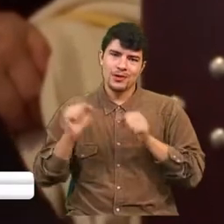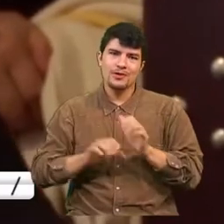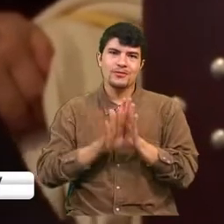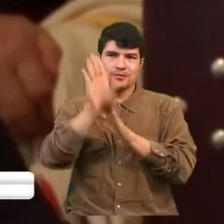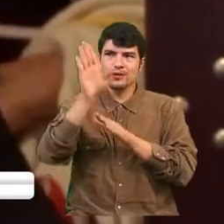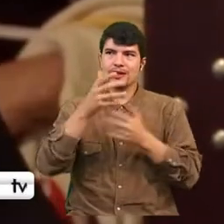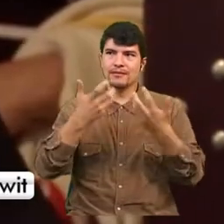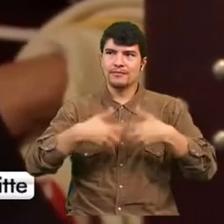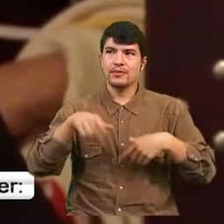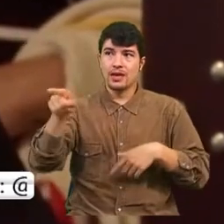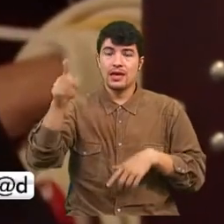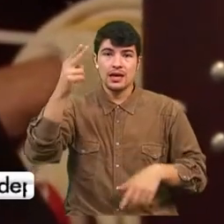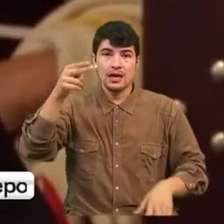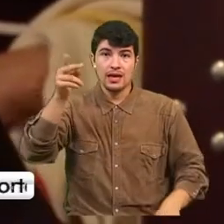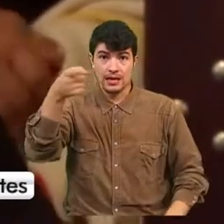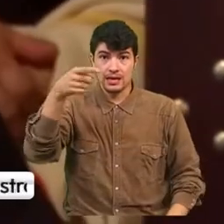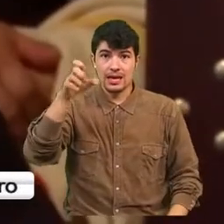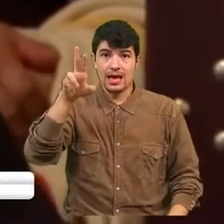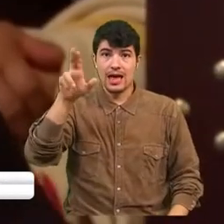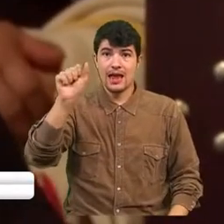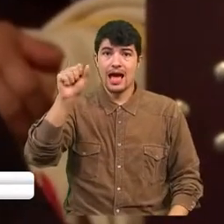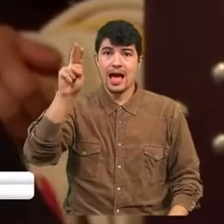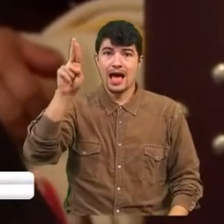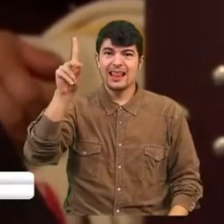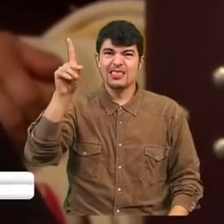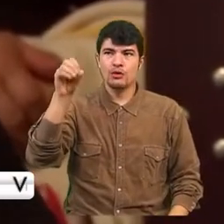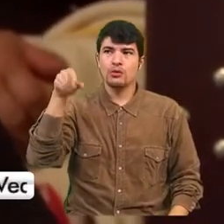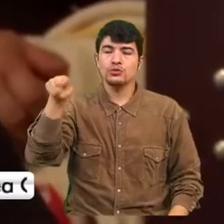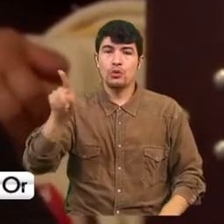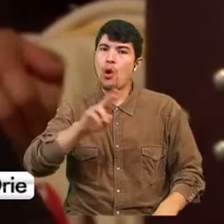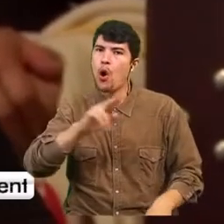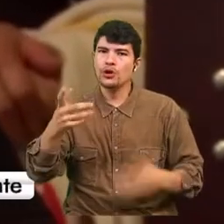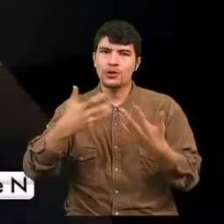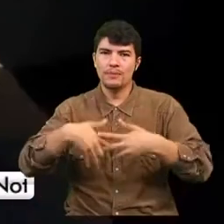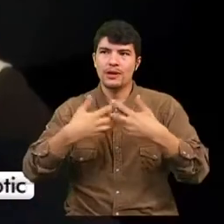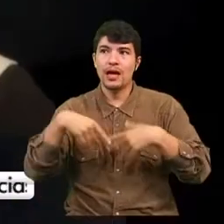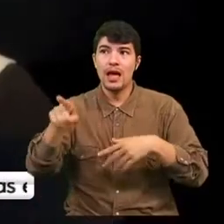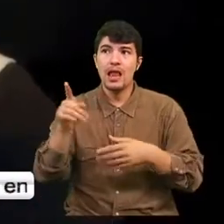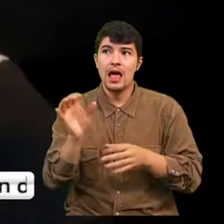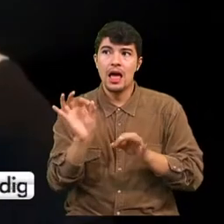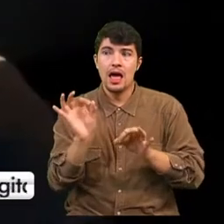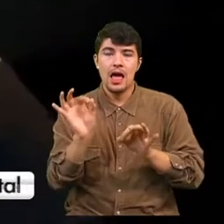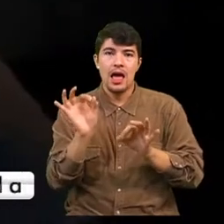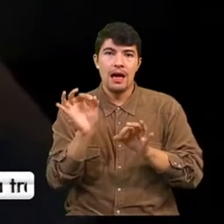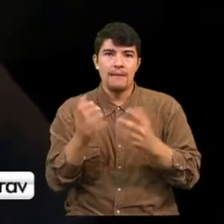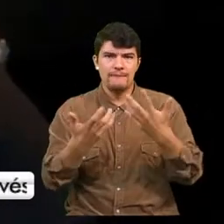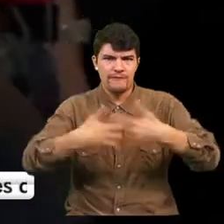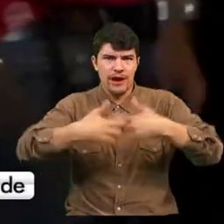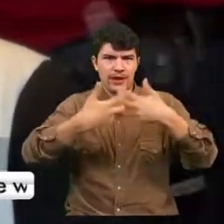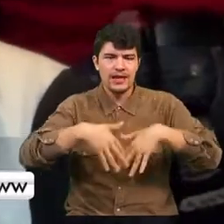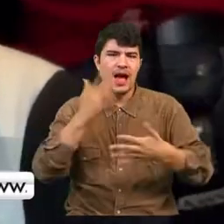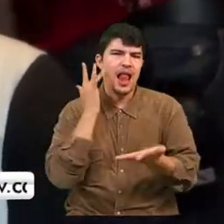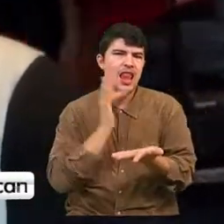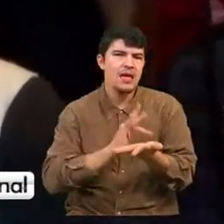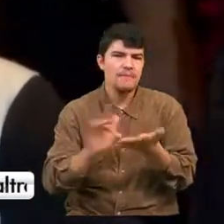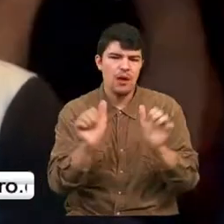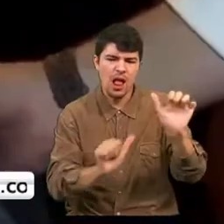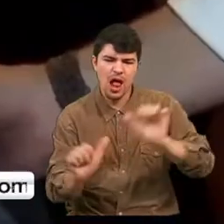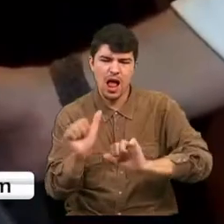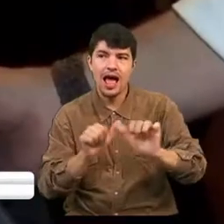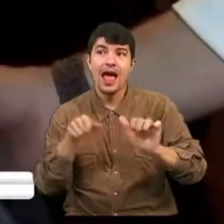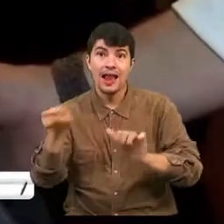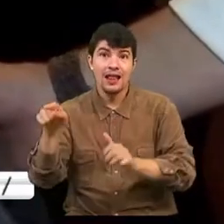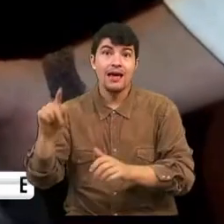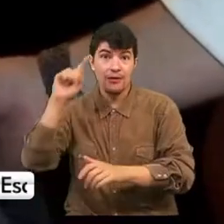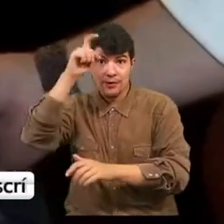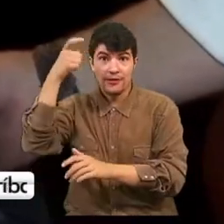Ariza es otro microempresario que ha visto crecer su negocio de útiles de aseo con los beneficios recibidos del Gobierno de Santander.